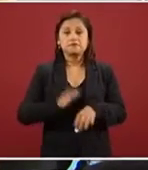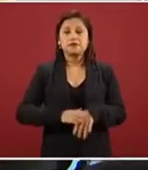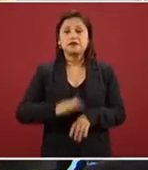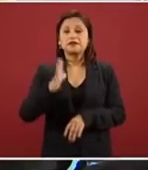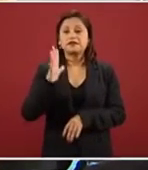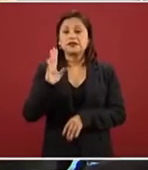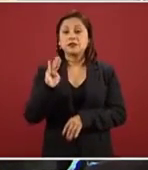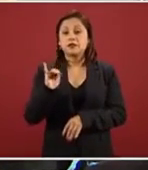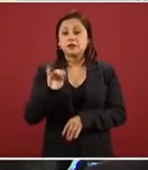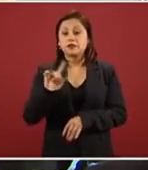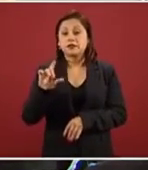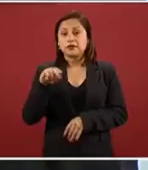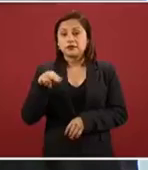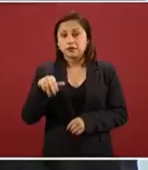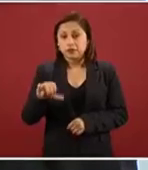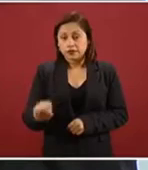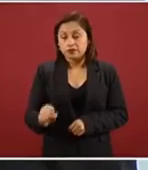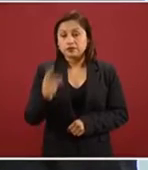5.200.000